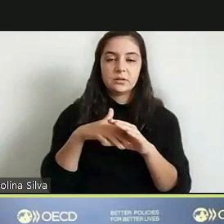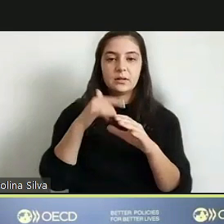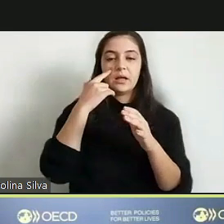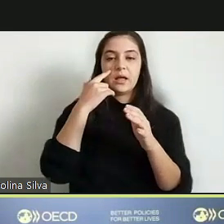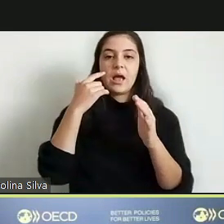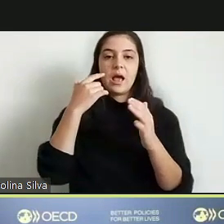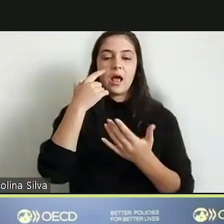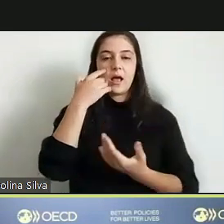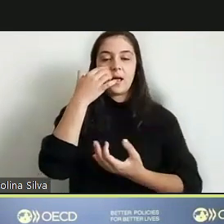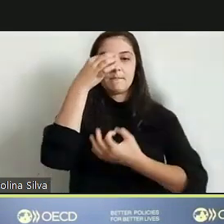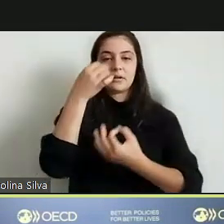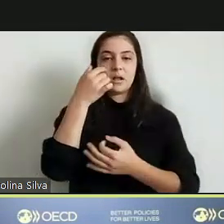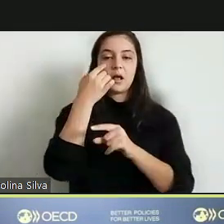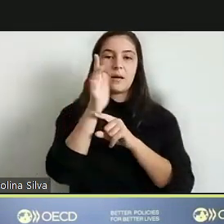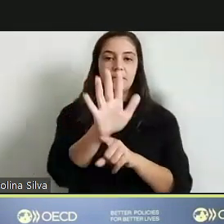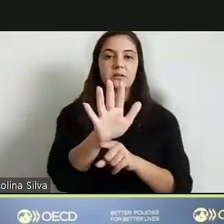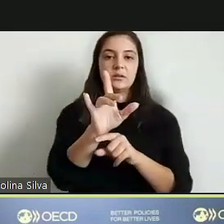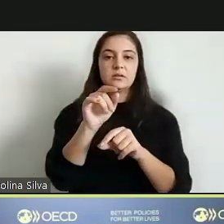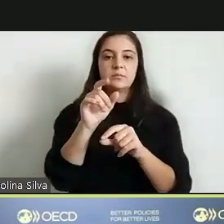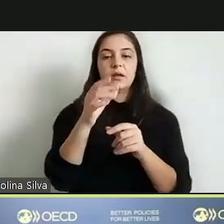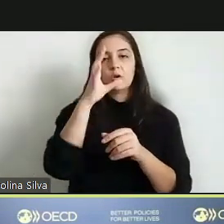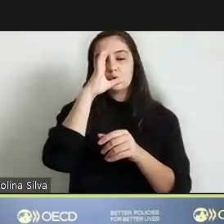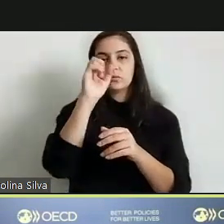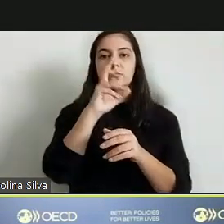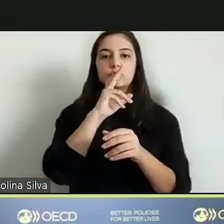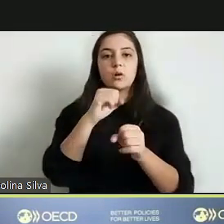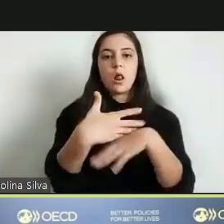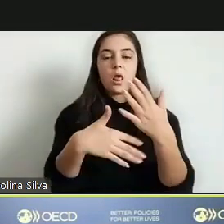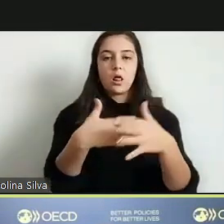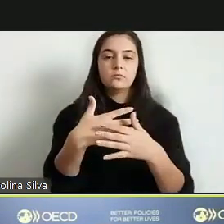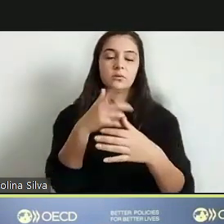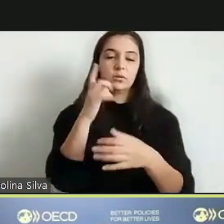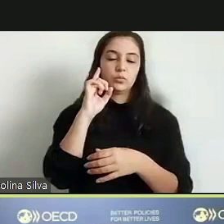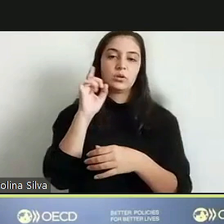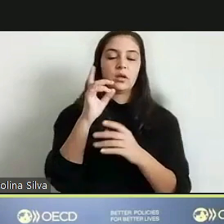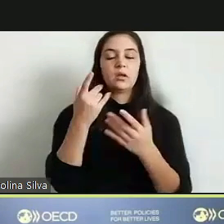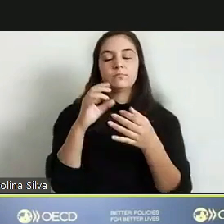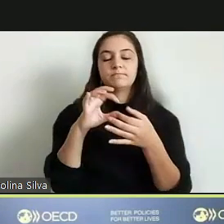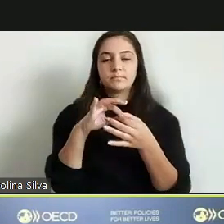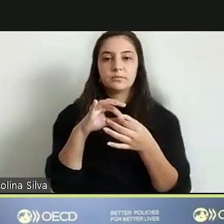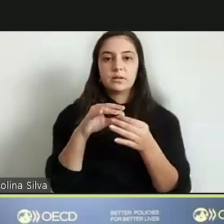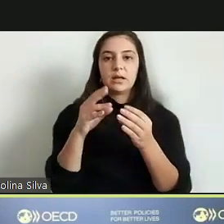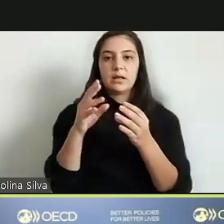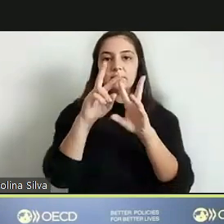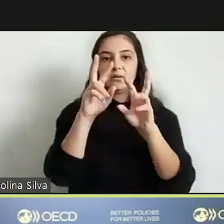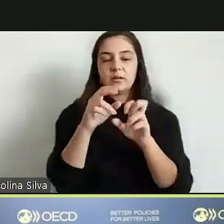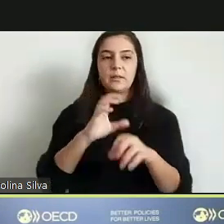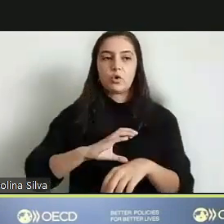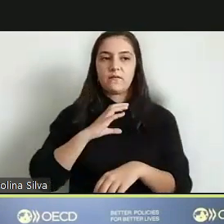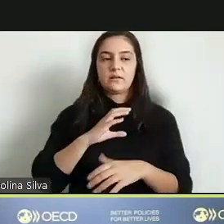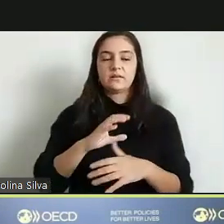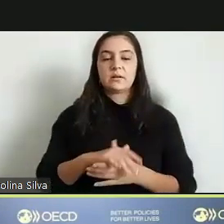representación y a la capacidad de respuesta de los gobiernos importan, son de relevancia fundamental en materia de confianza. Y